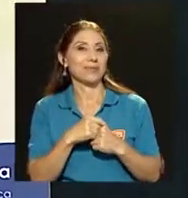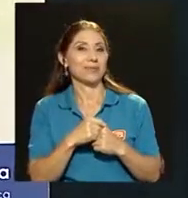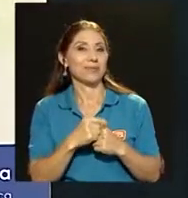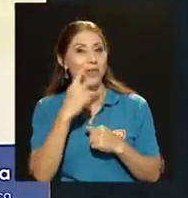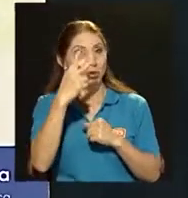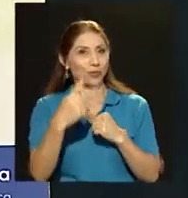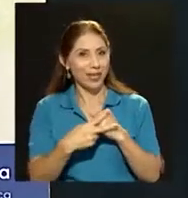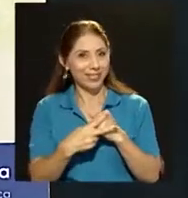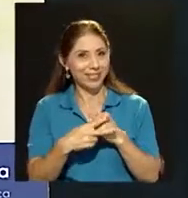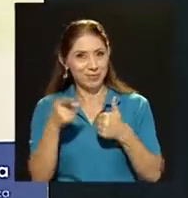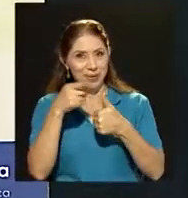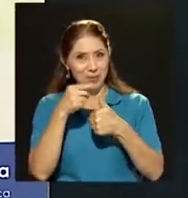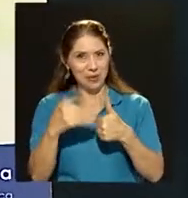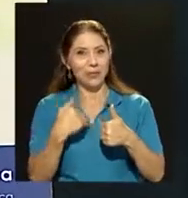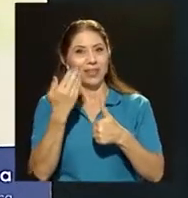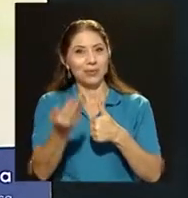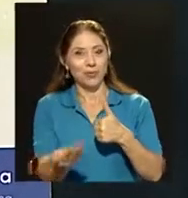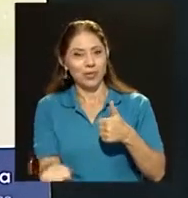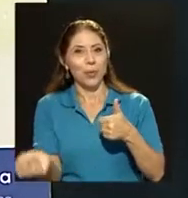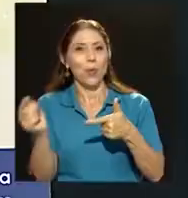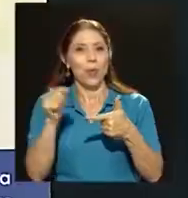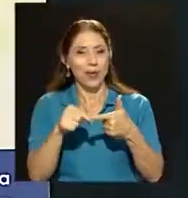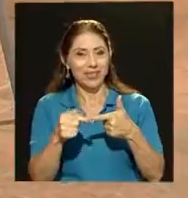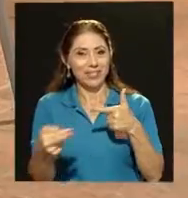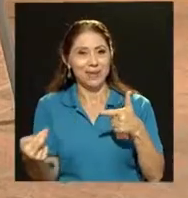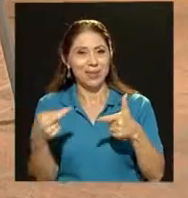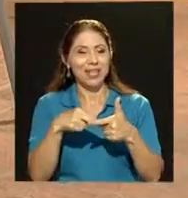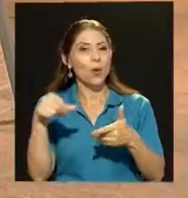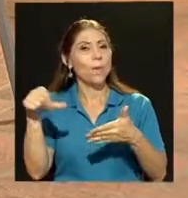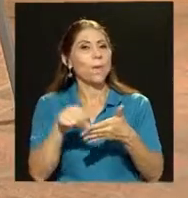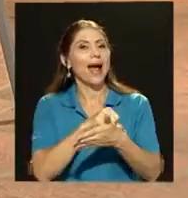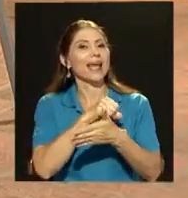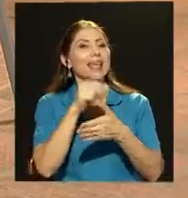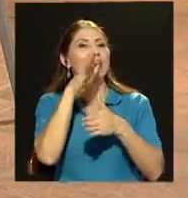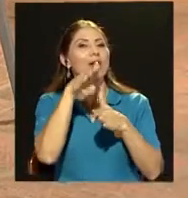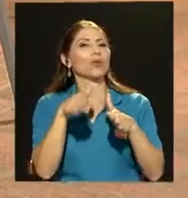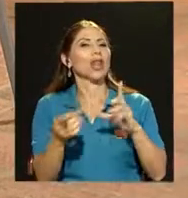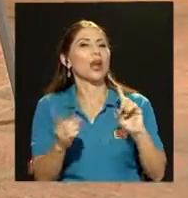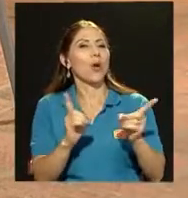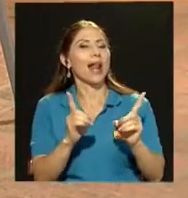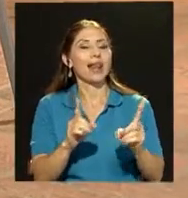y repetirlo, cuál es la página de la Contraloría. Sí,